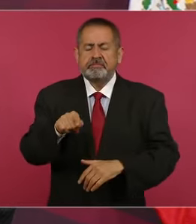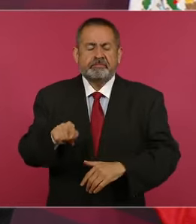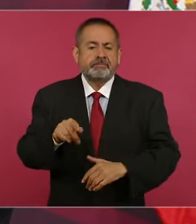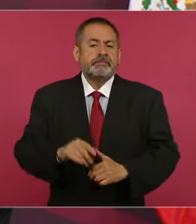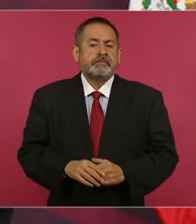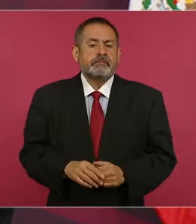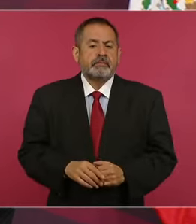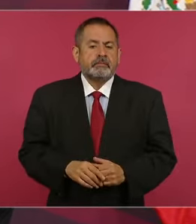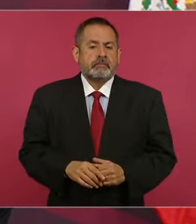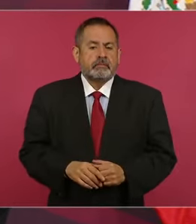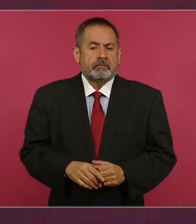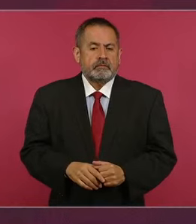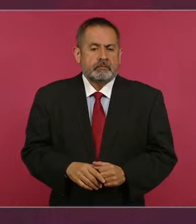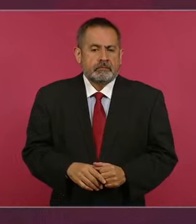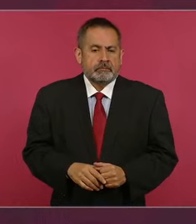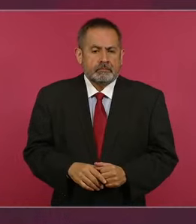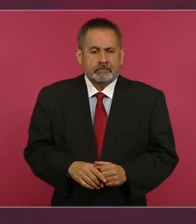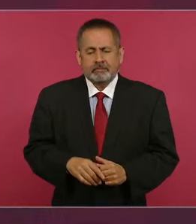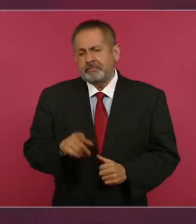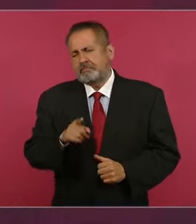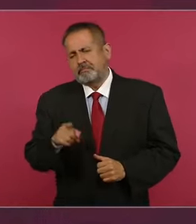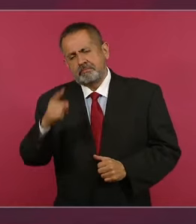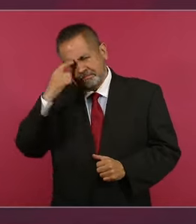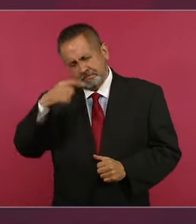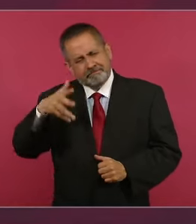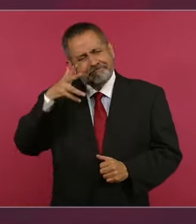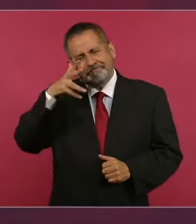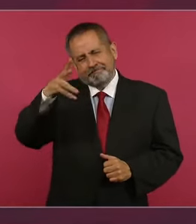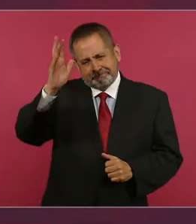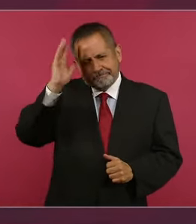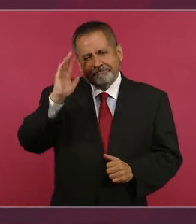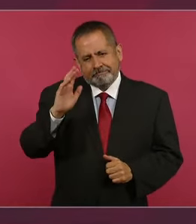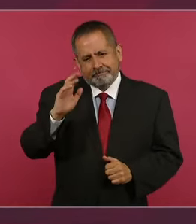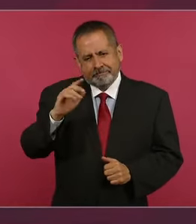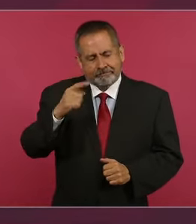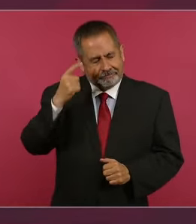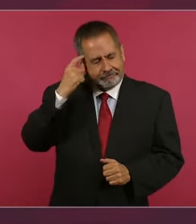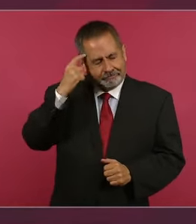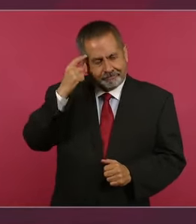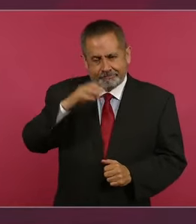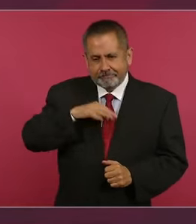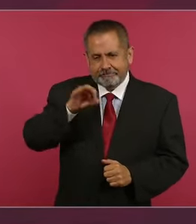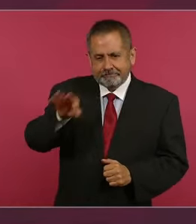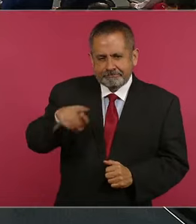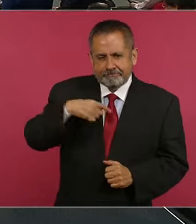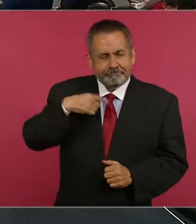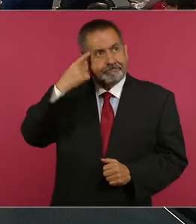ahí nada más que pues para el futuro, lo digo para que la gente